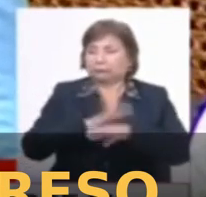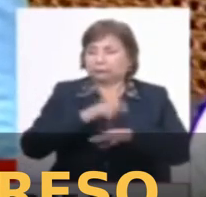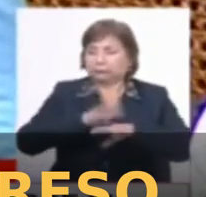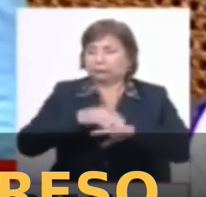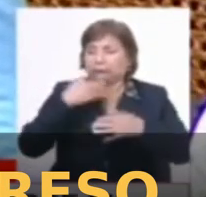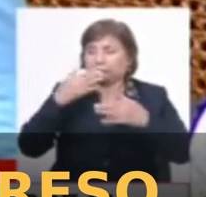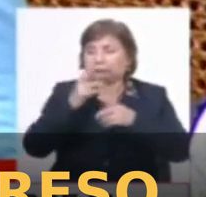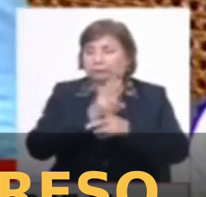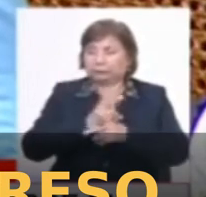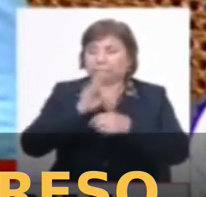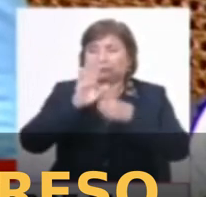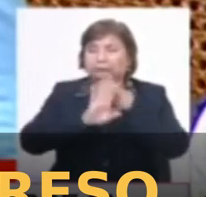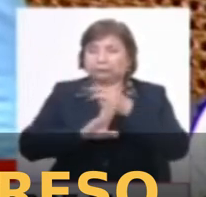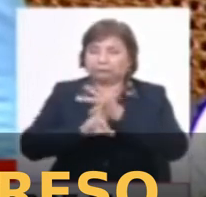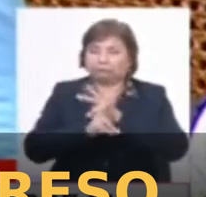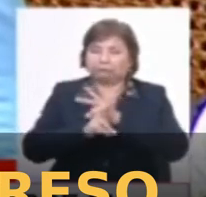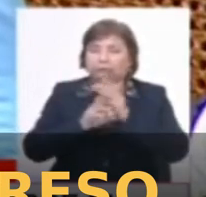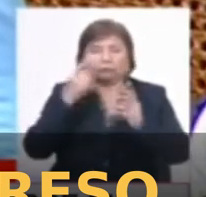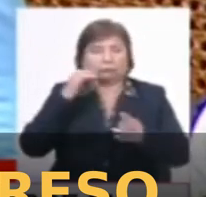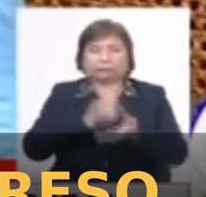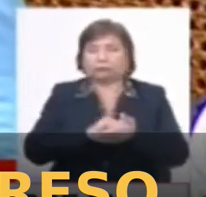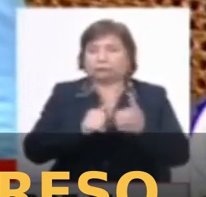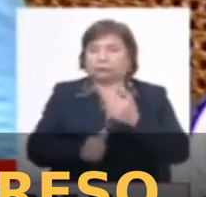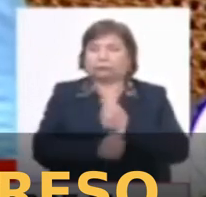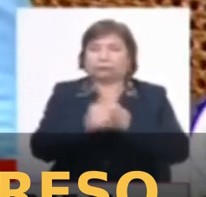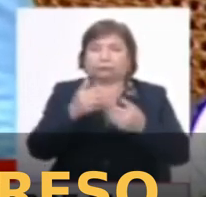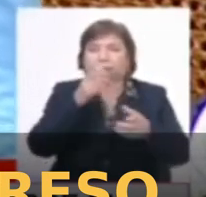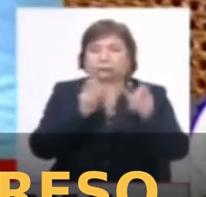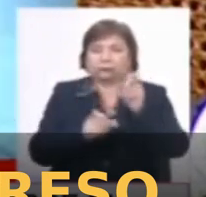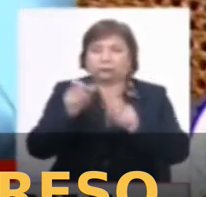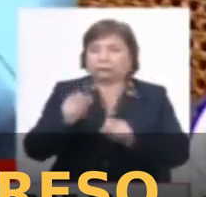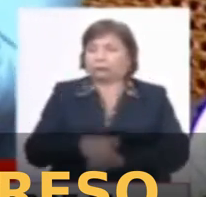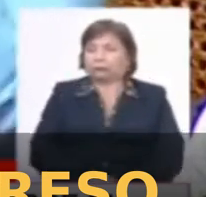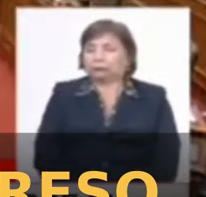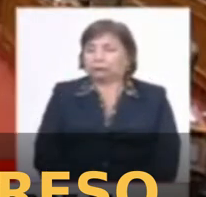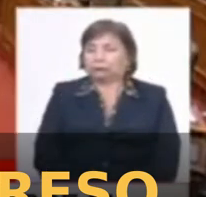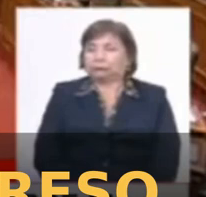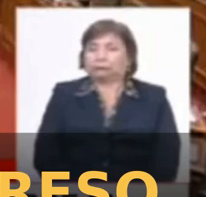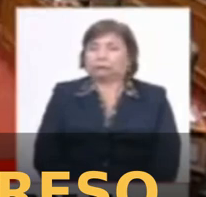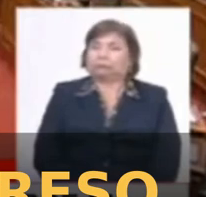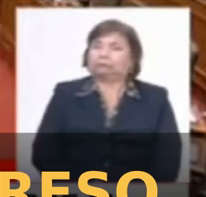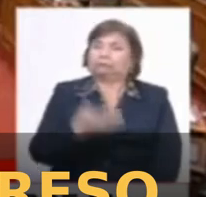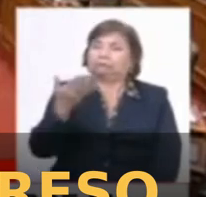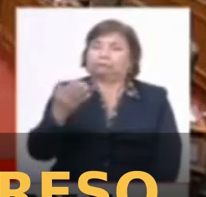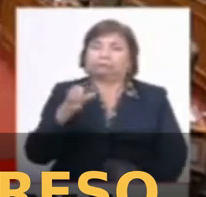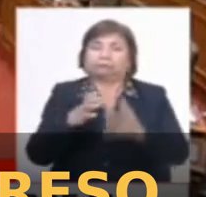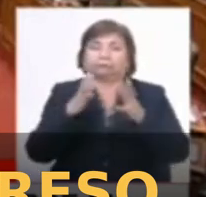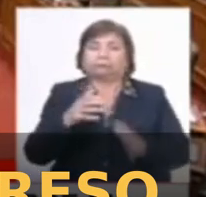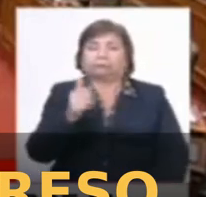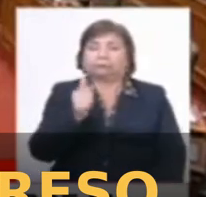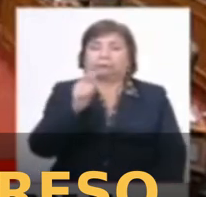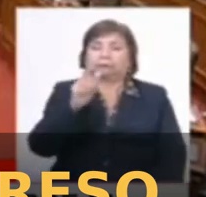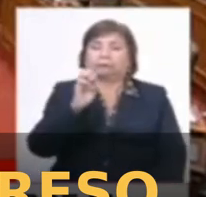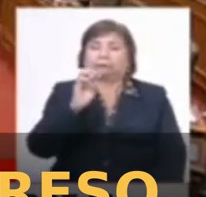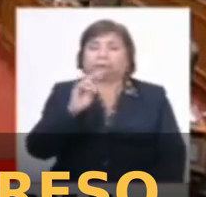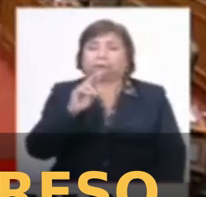de cuidarme. Okay. Para no exponerme ante el público. Correcto. Congresista Alegría.